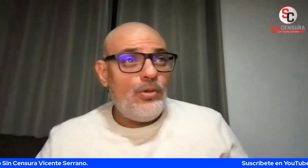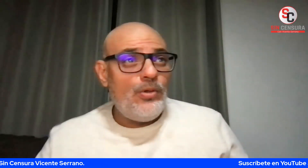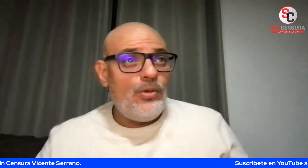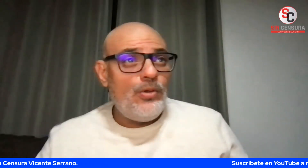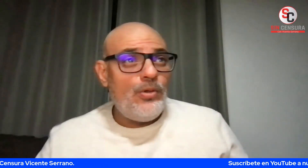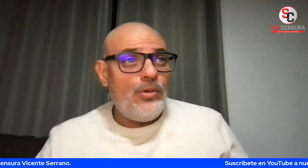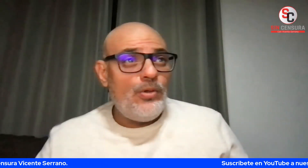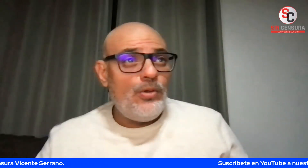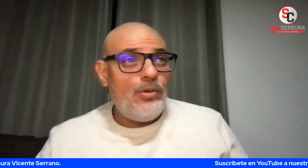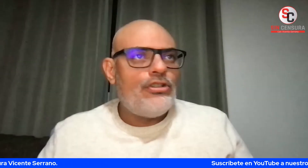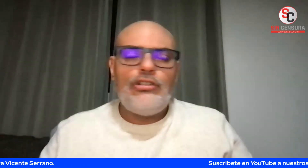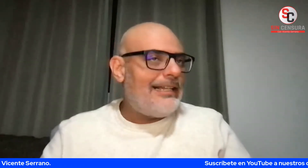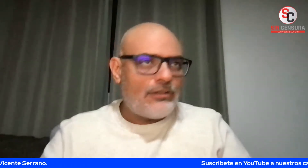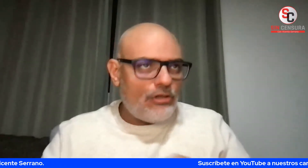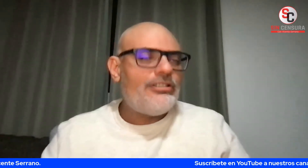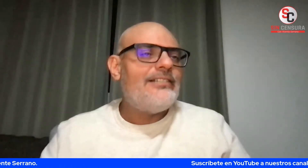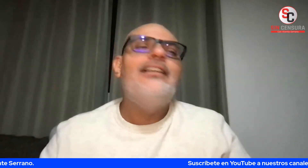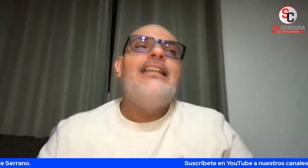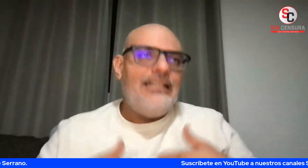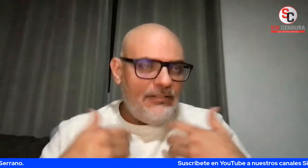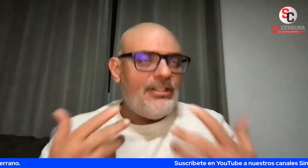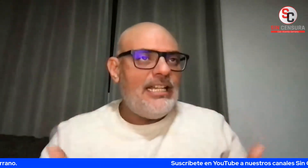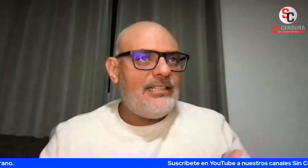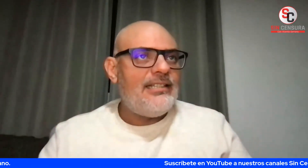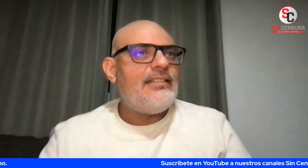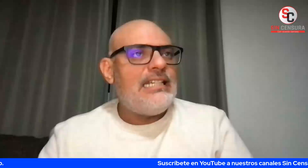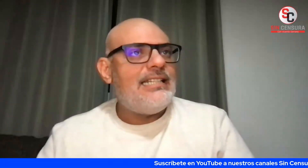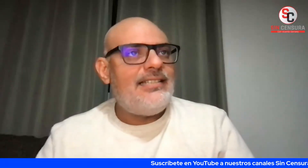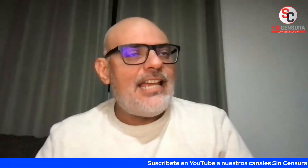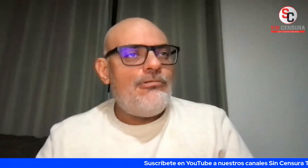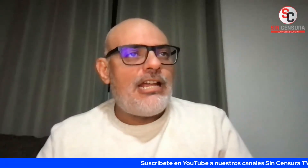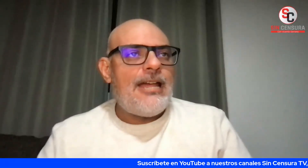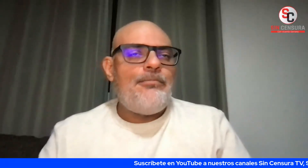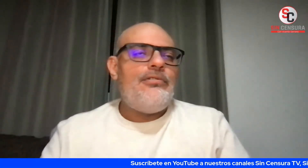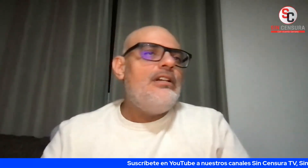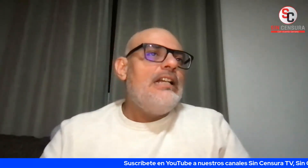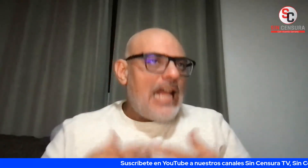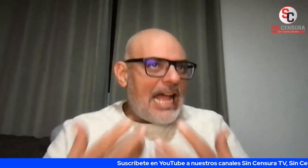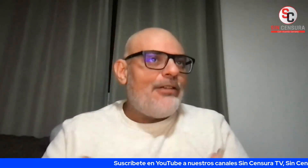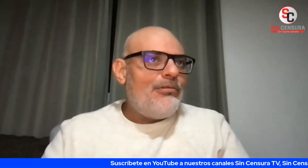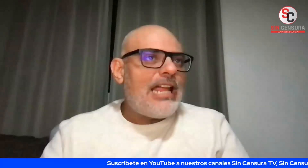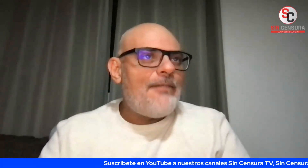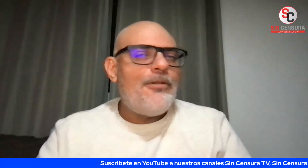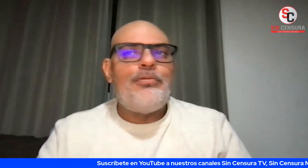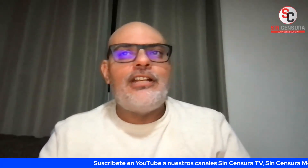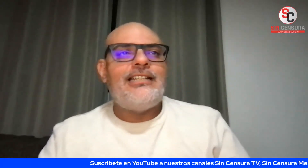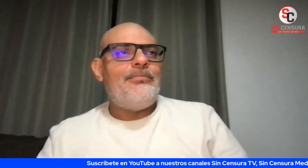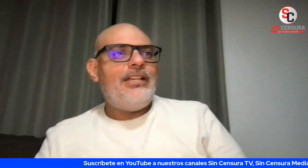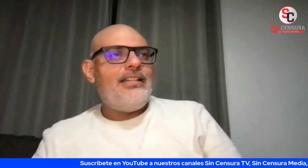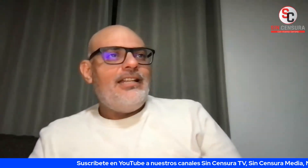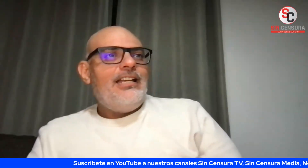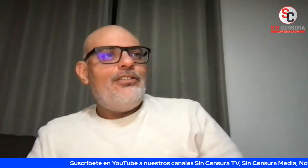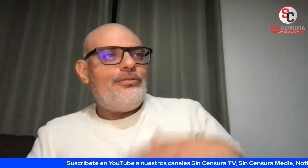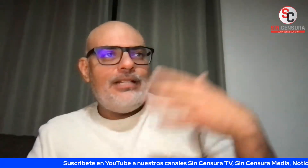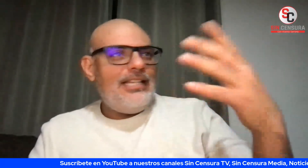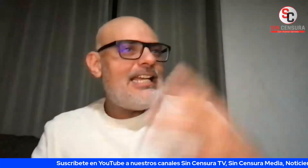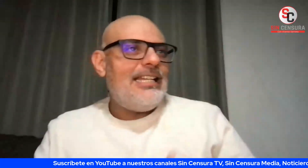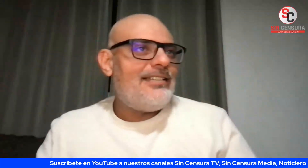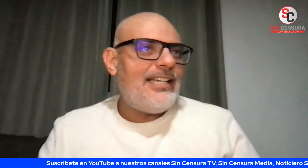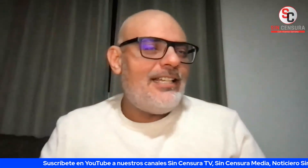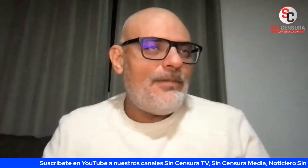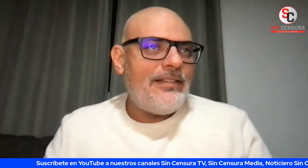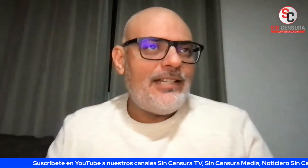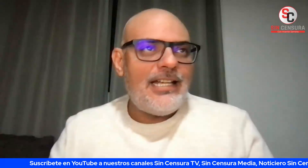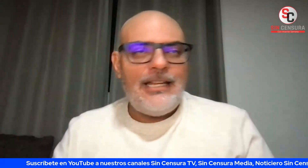que definitivamente está haciendo las cosas diferentes y que si hay un cambio, porque también nos